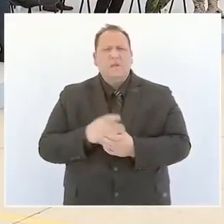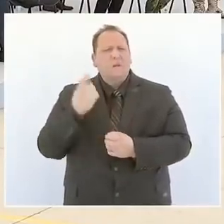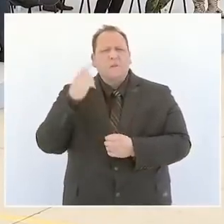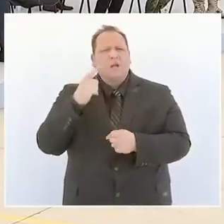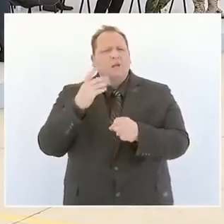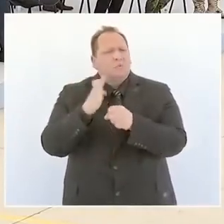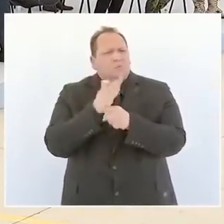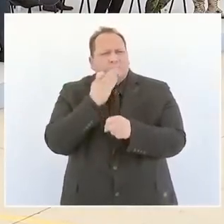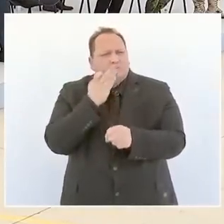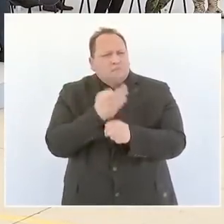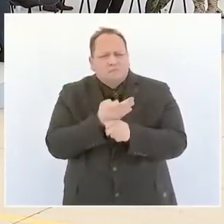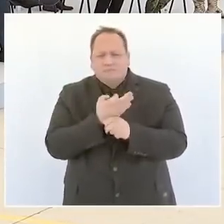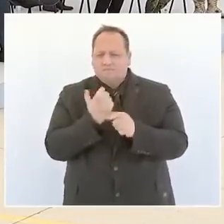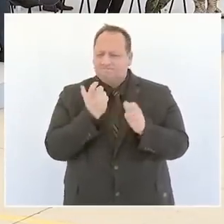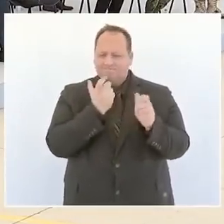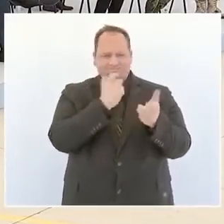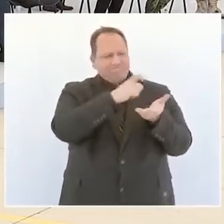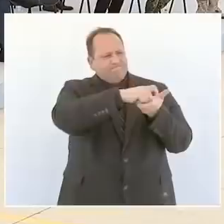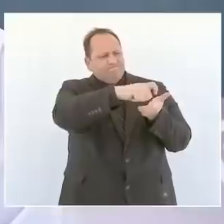alcanza para